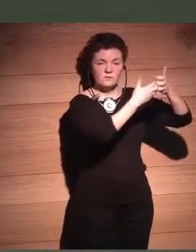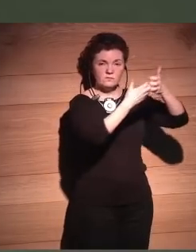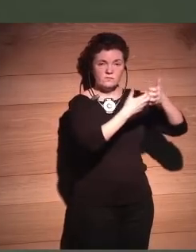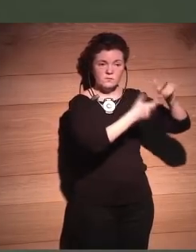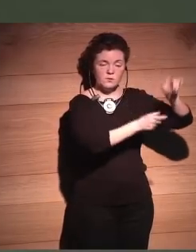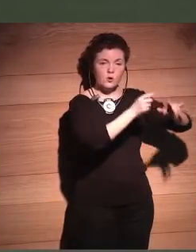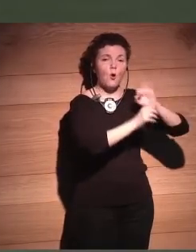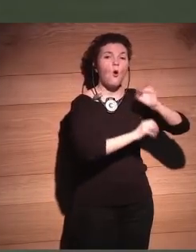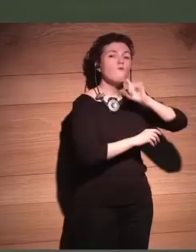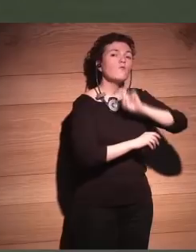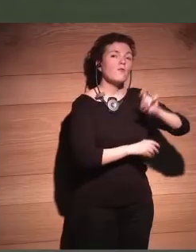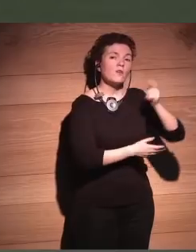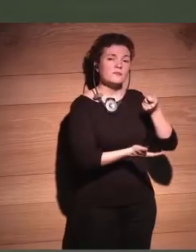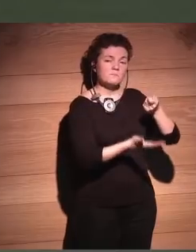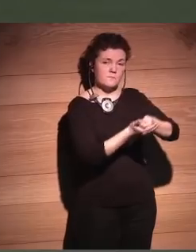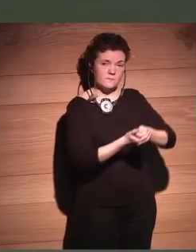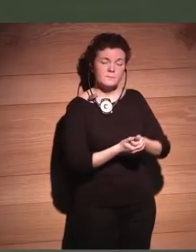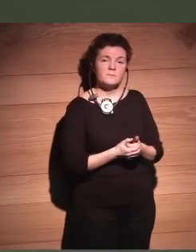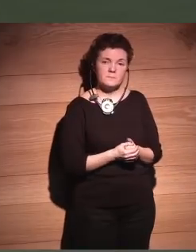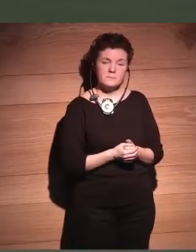o lo han hecho fundaciones.